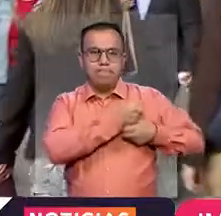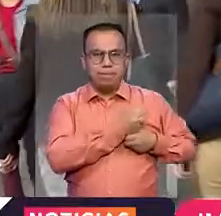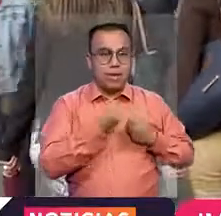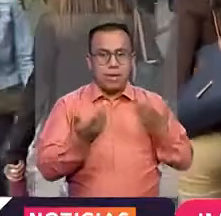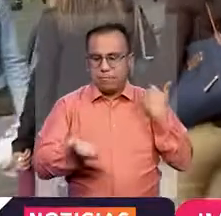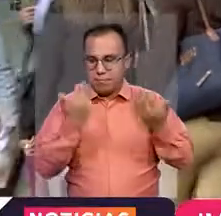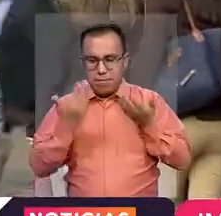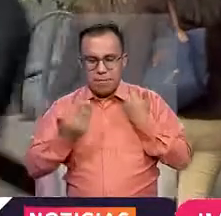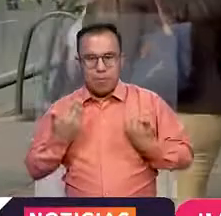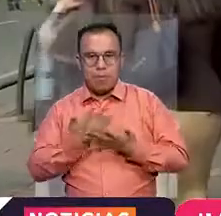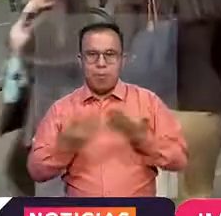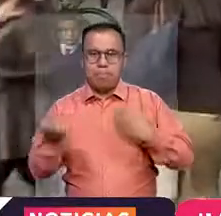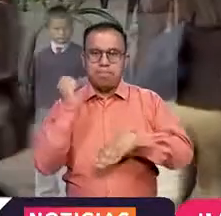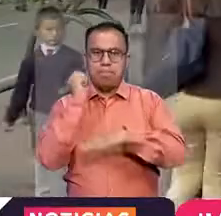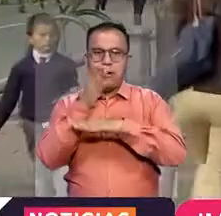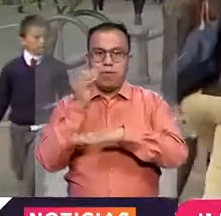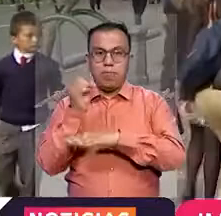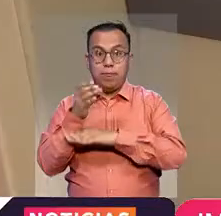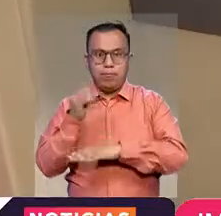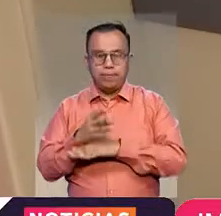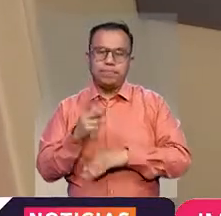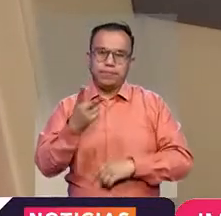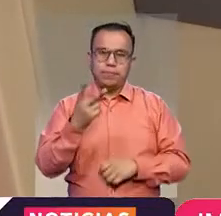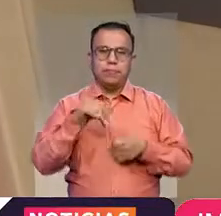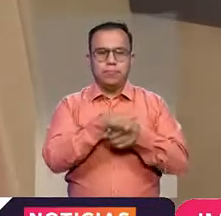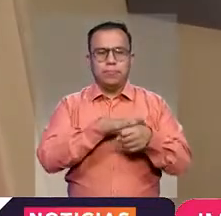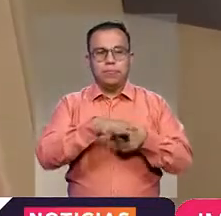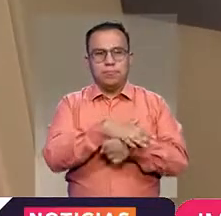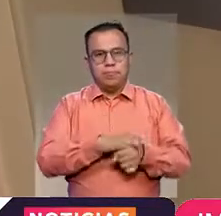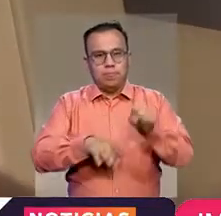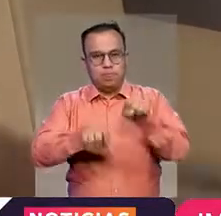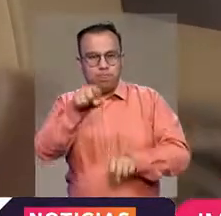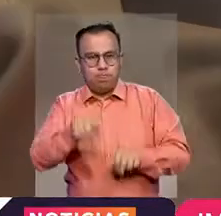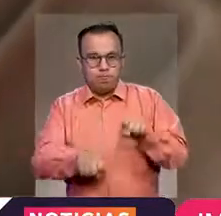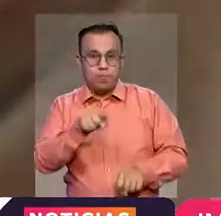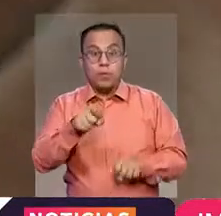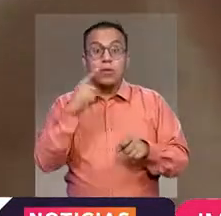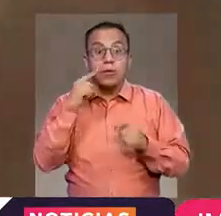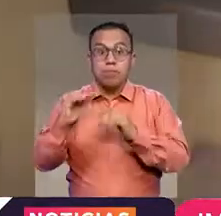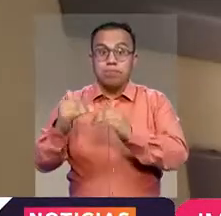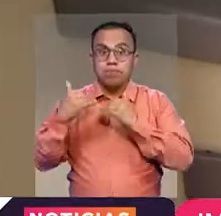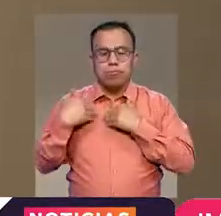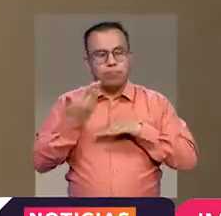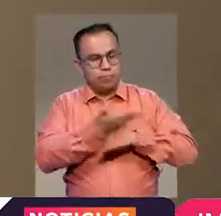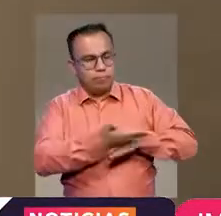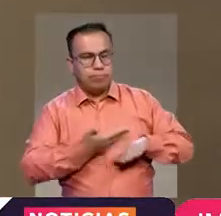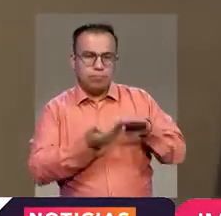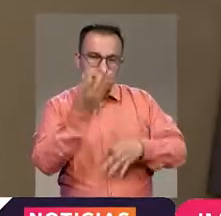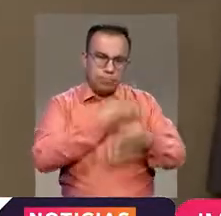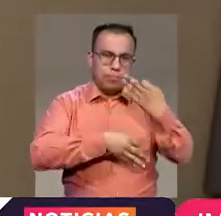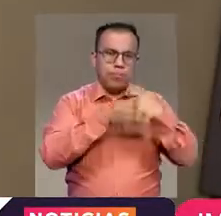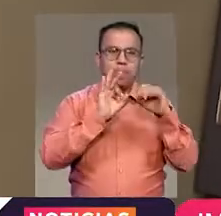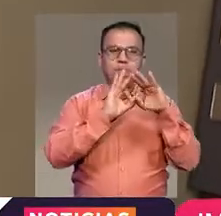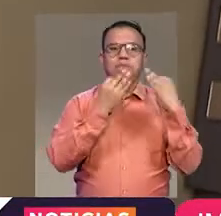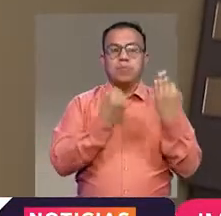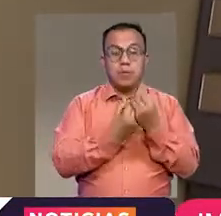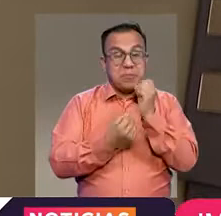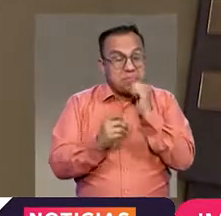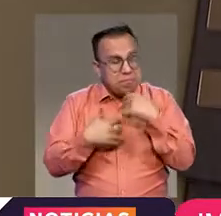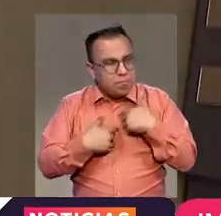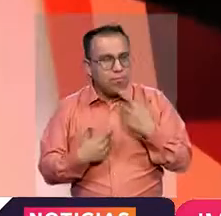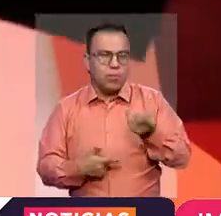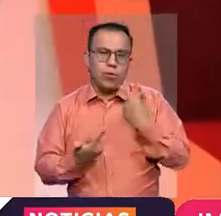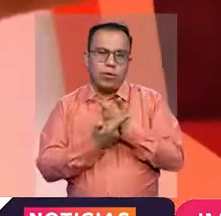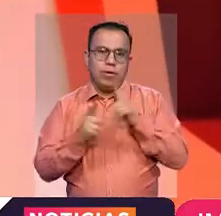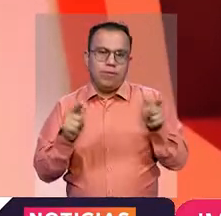les desocupaban las cuentas bancarias. Y en 2 casos, presuntamente los señalados delincuentes exigieron dinero a los familiares de las víctimas por